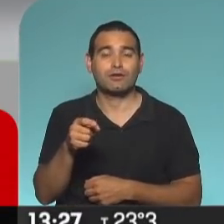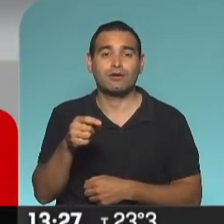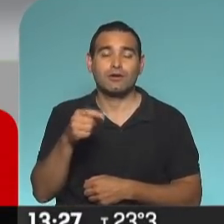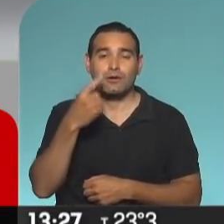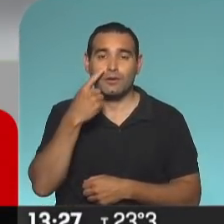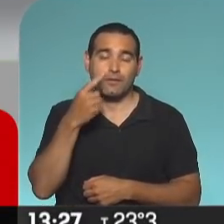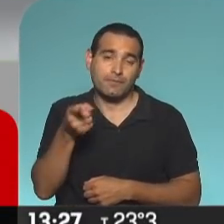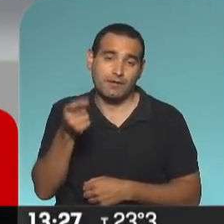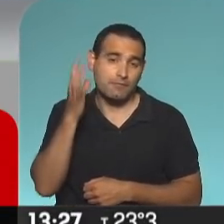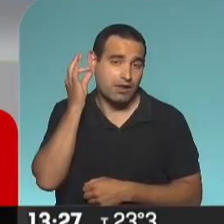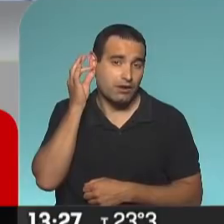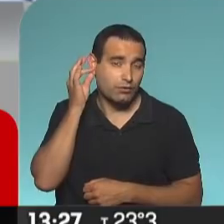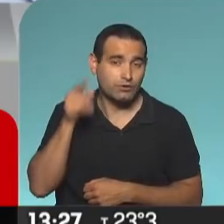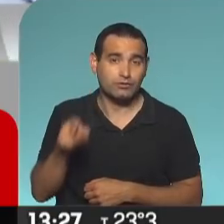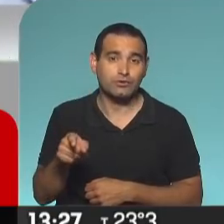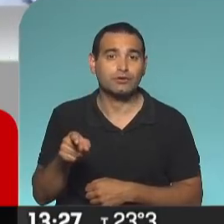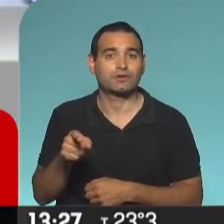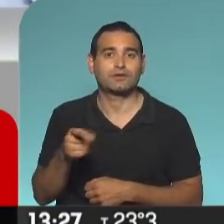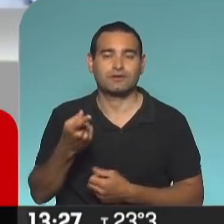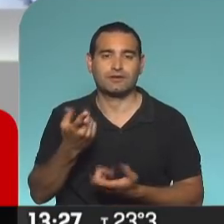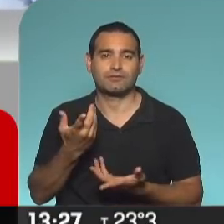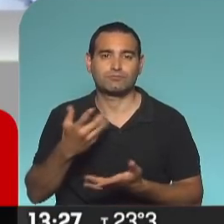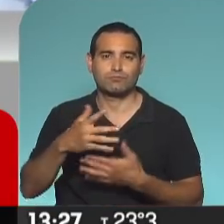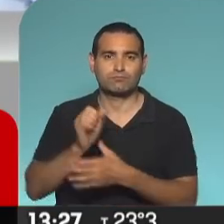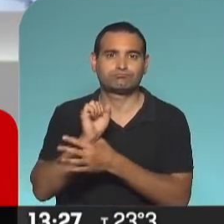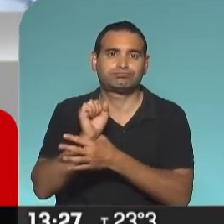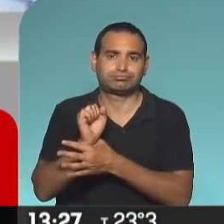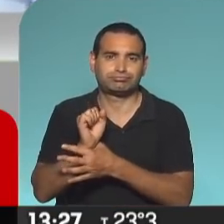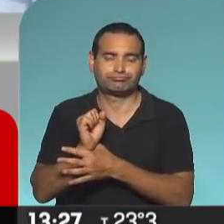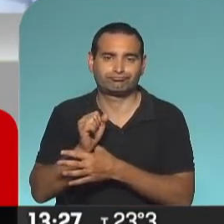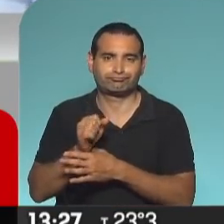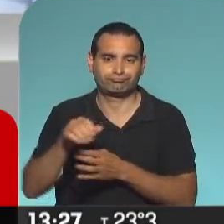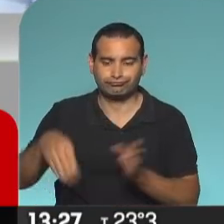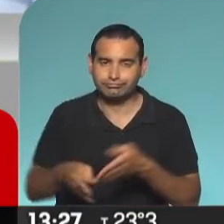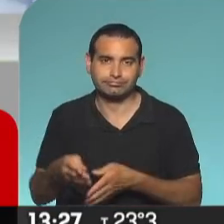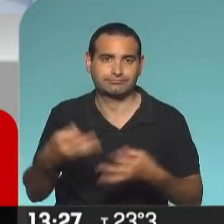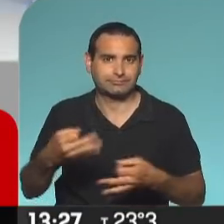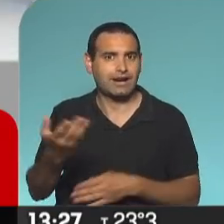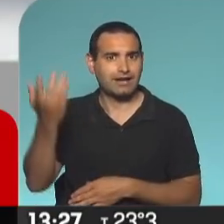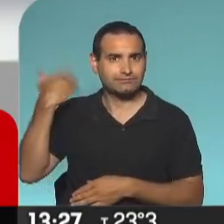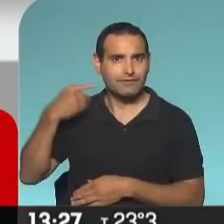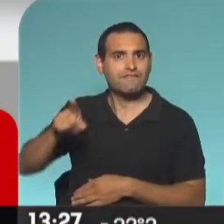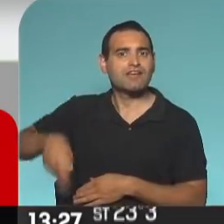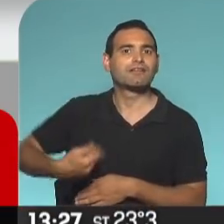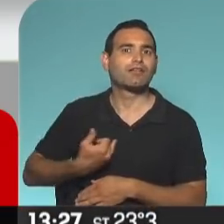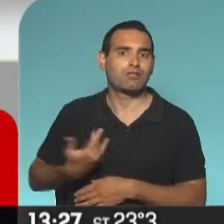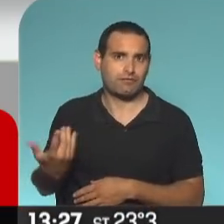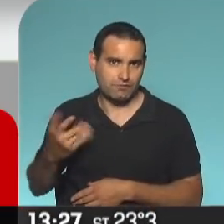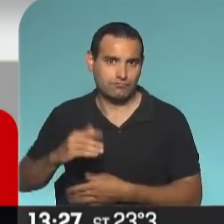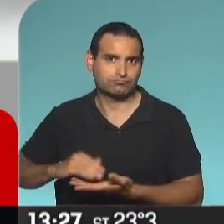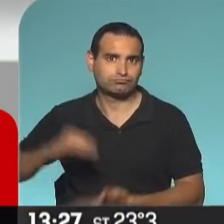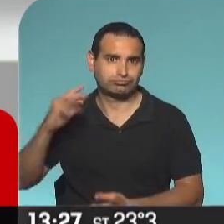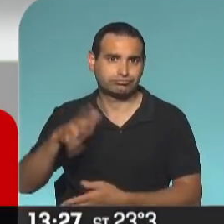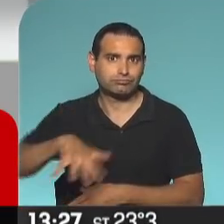la gloria, a través de sus piernas, el origen que tuvo, ¿no?, y desde donde salió hasta donde